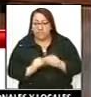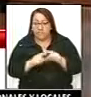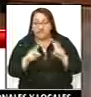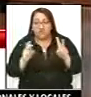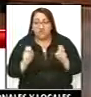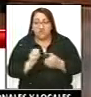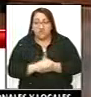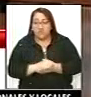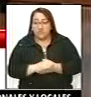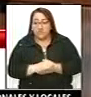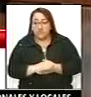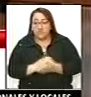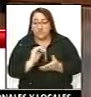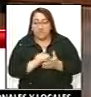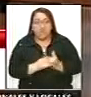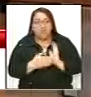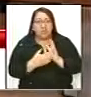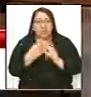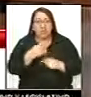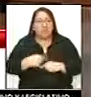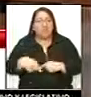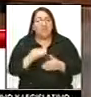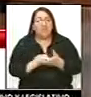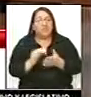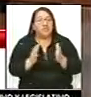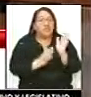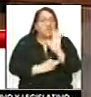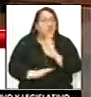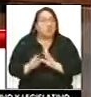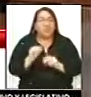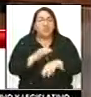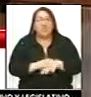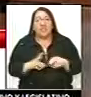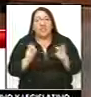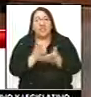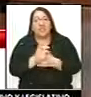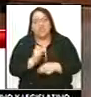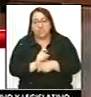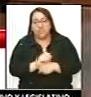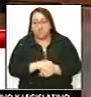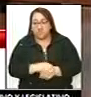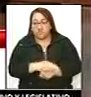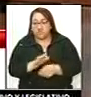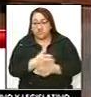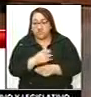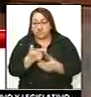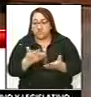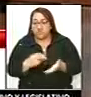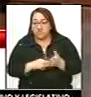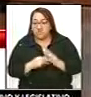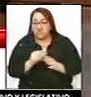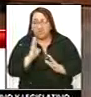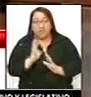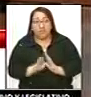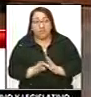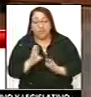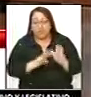son más visibles para ellos y más interesantes que el tema educativo. Entre otras razones de este escaso